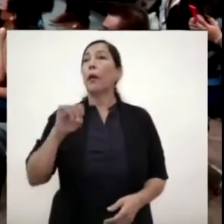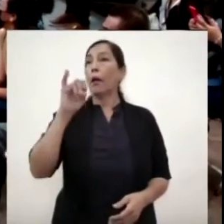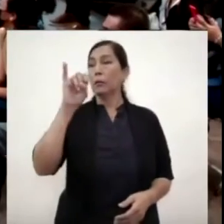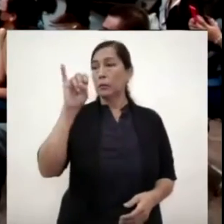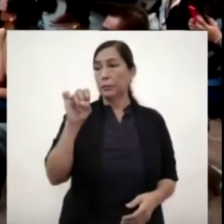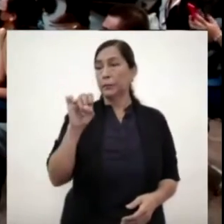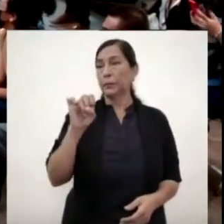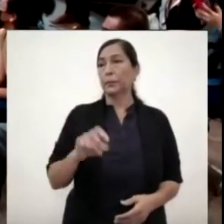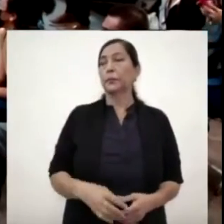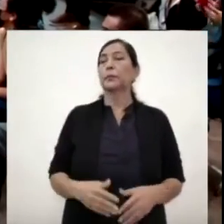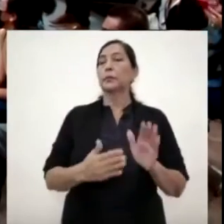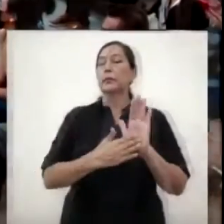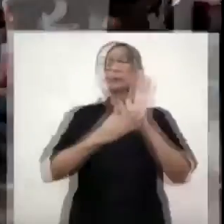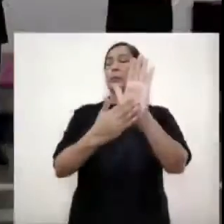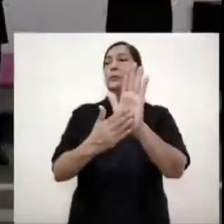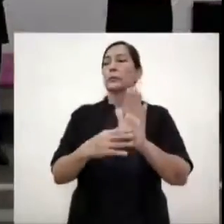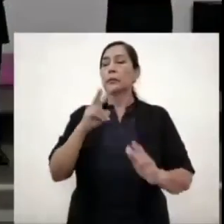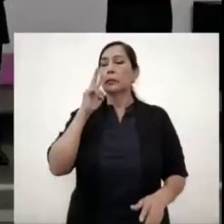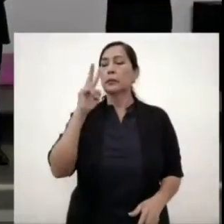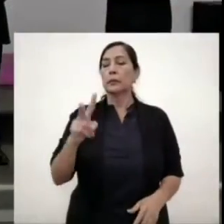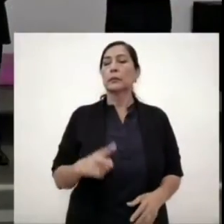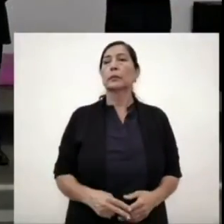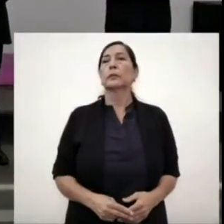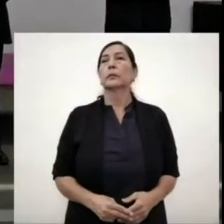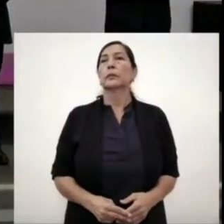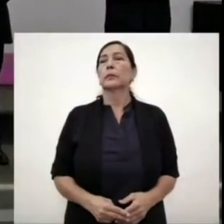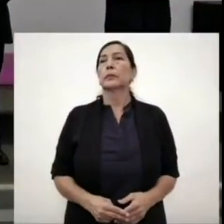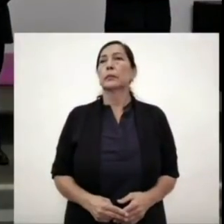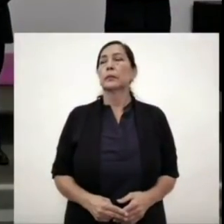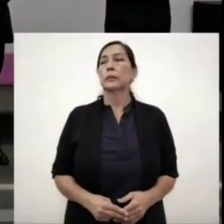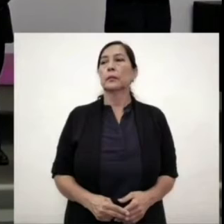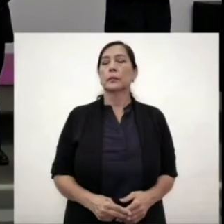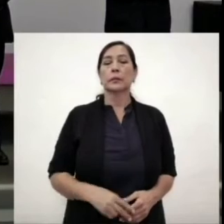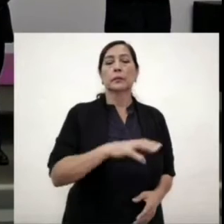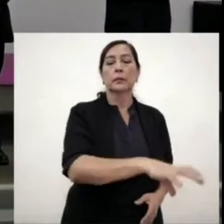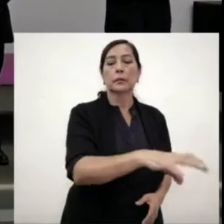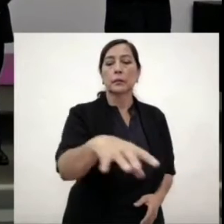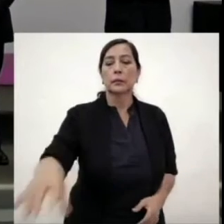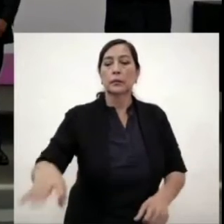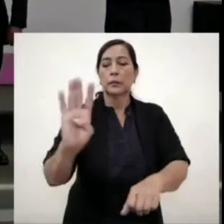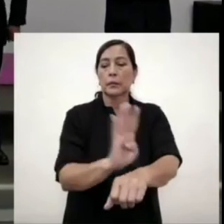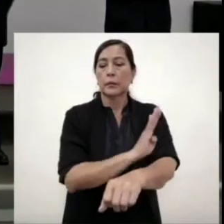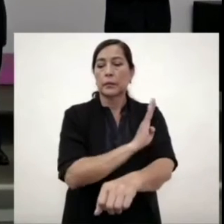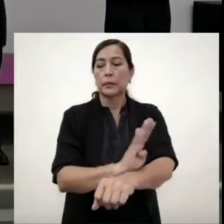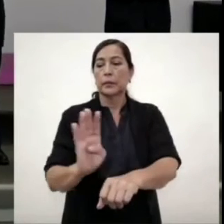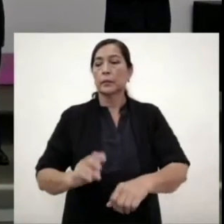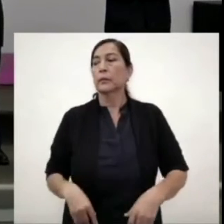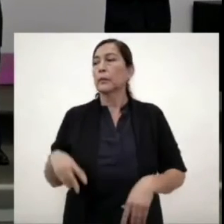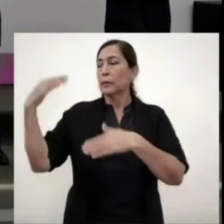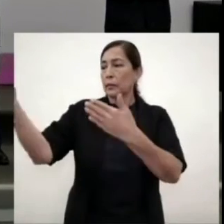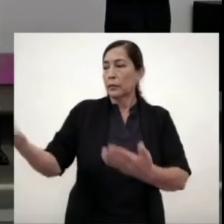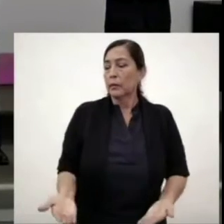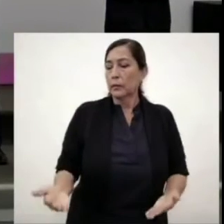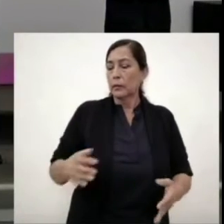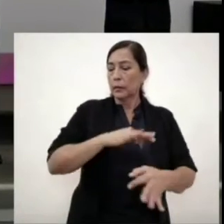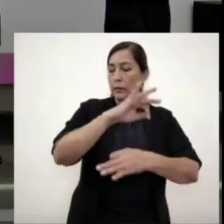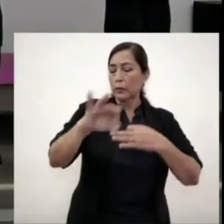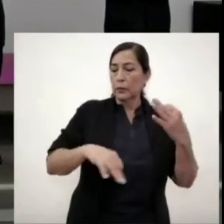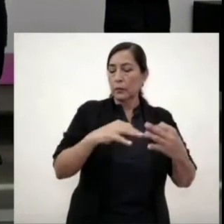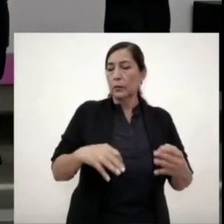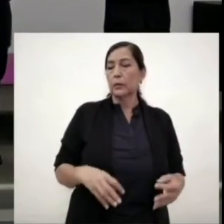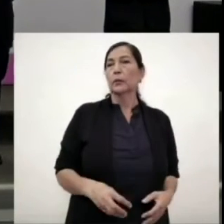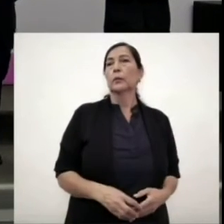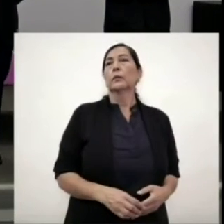miren, vamos a volver a la presentación de Barrio Bienestar, si la tenemos por ahí, donde vienen las dependencias participantes.